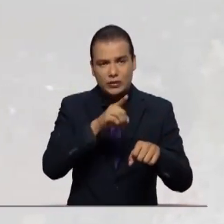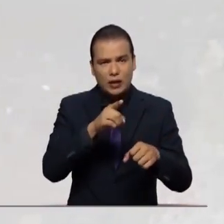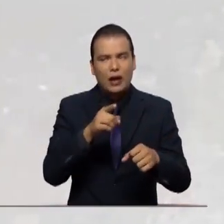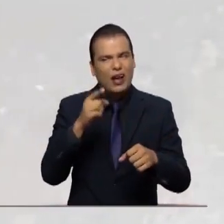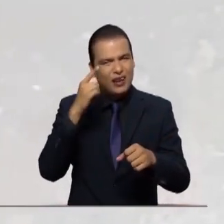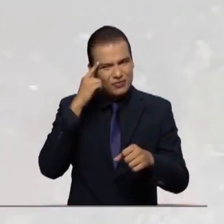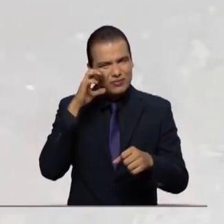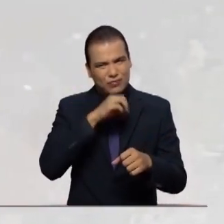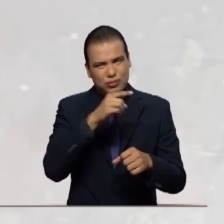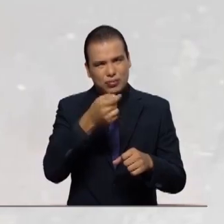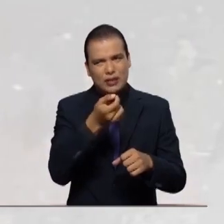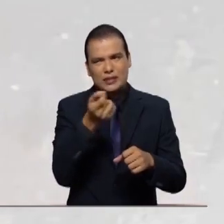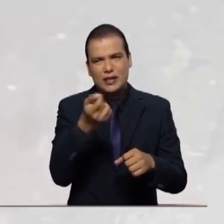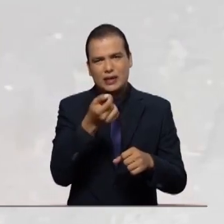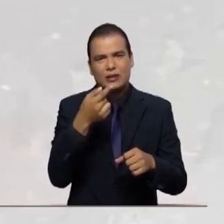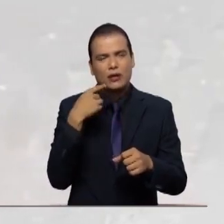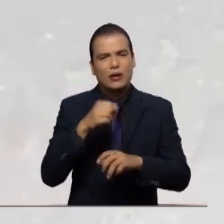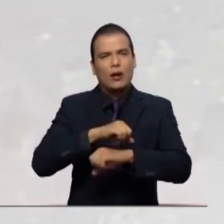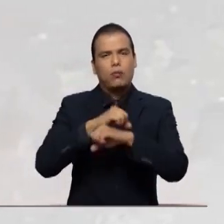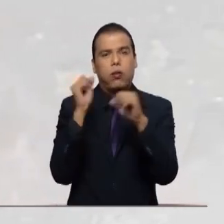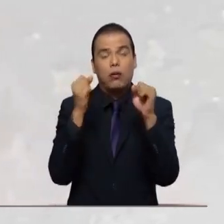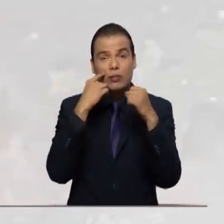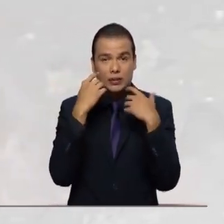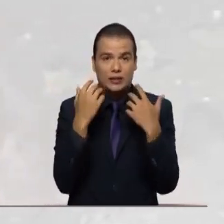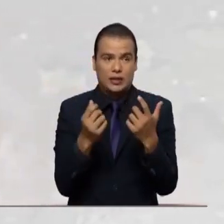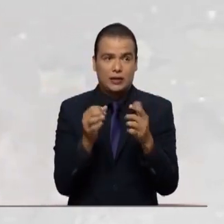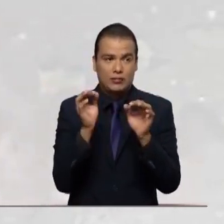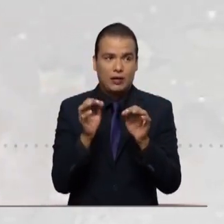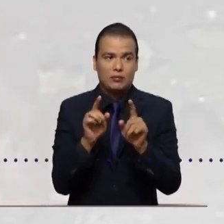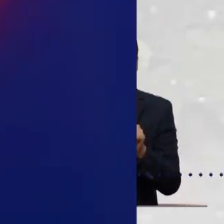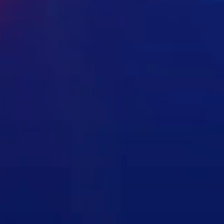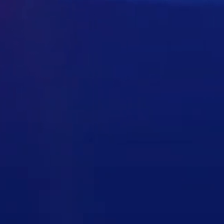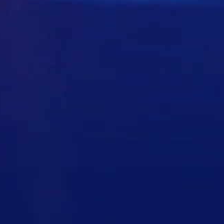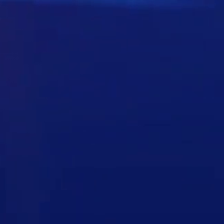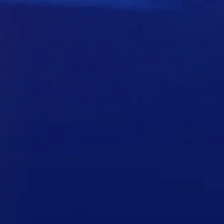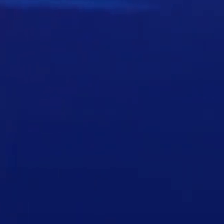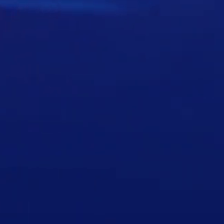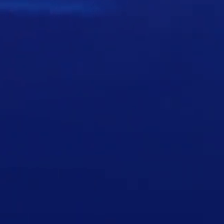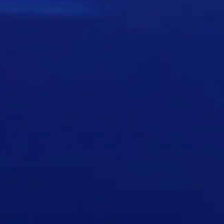mecanismo digamos, que se detona con poca distancia.